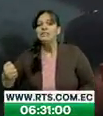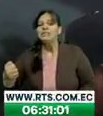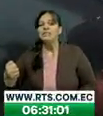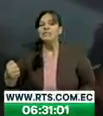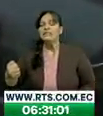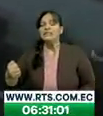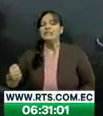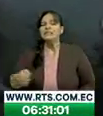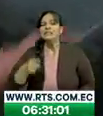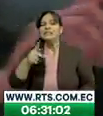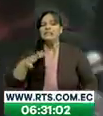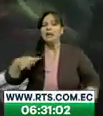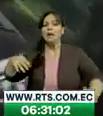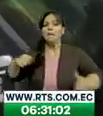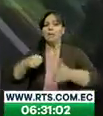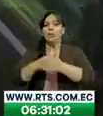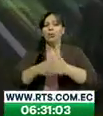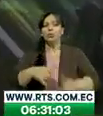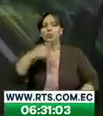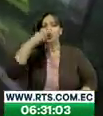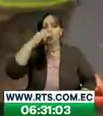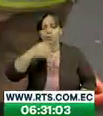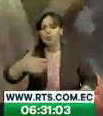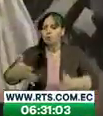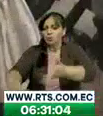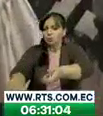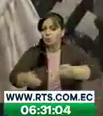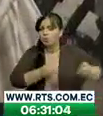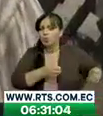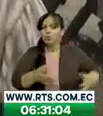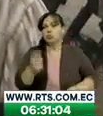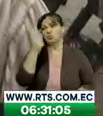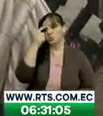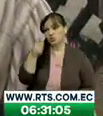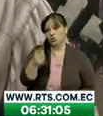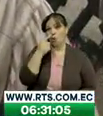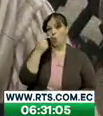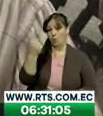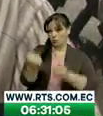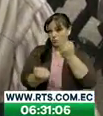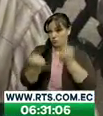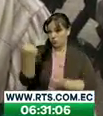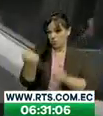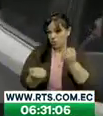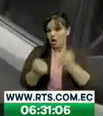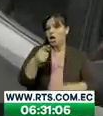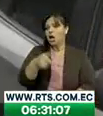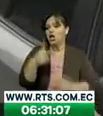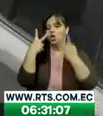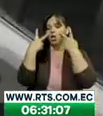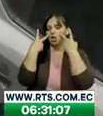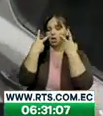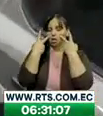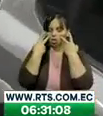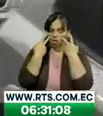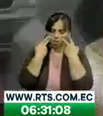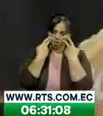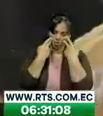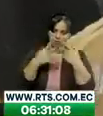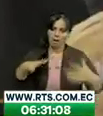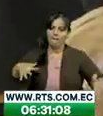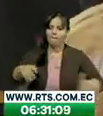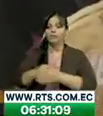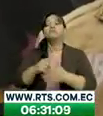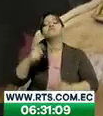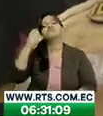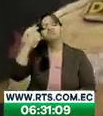estaban sacando a los niños. Para mí se quedó dormido porque no hay ni huella que haya frenado. Las ambulancias llegaron enseguida y trasladaron